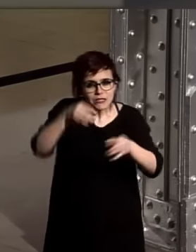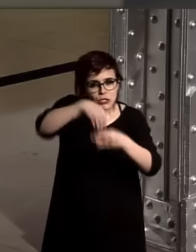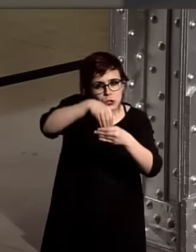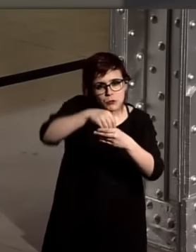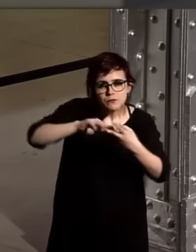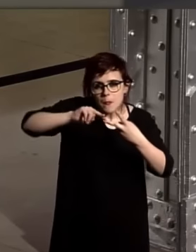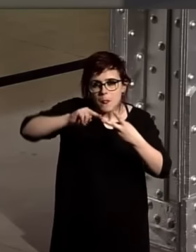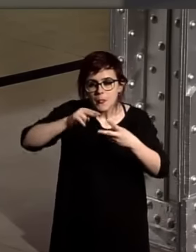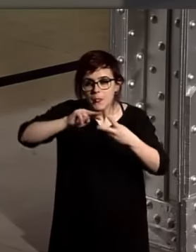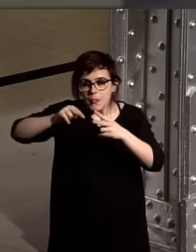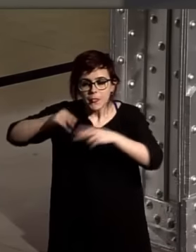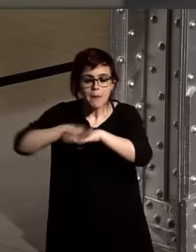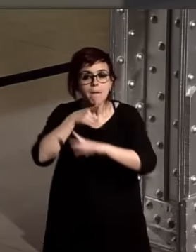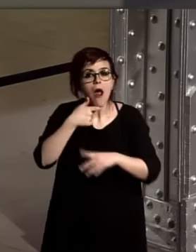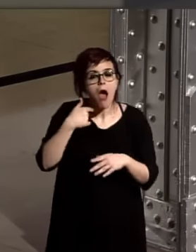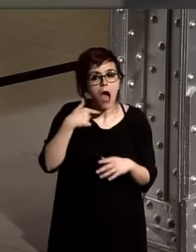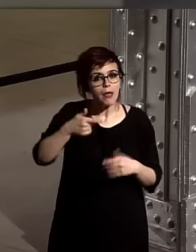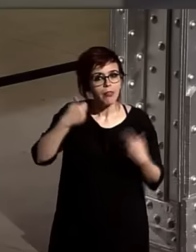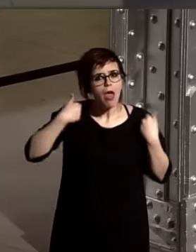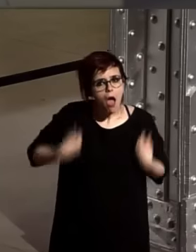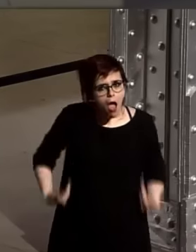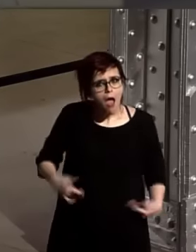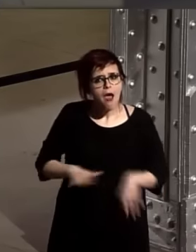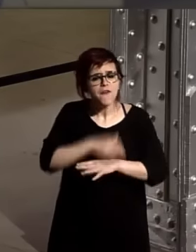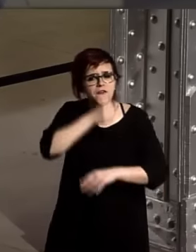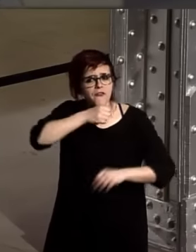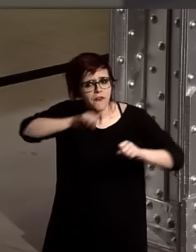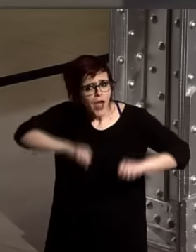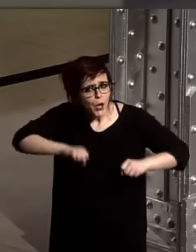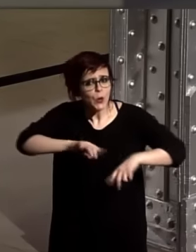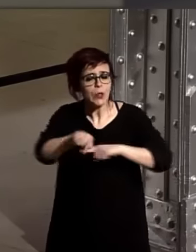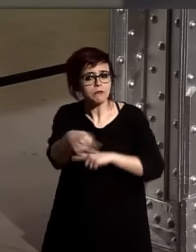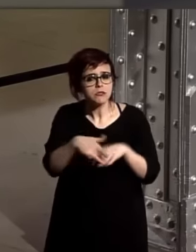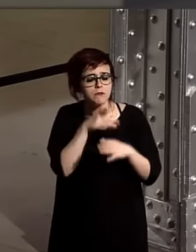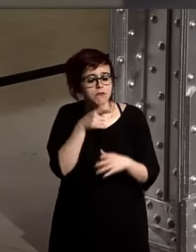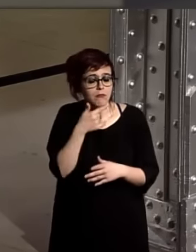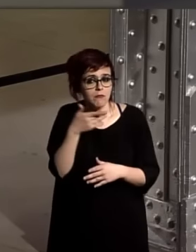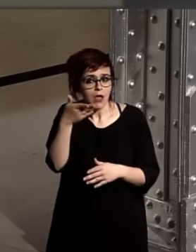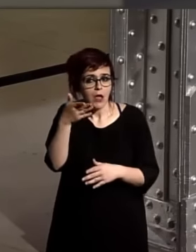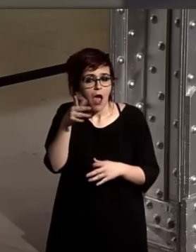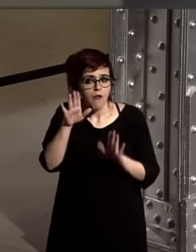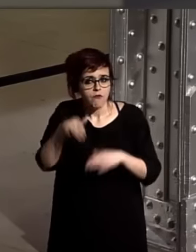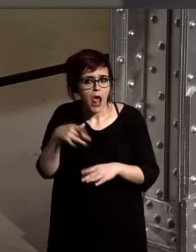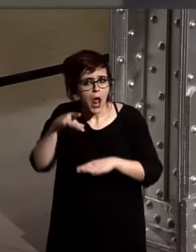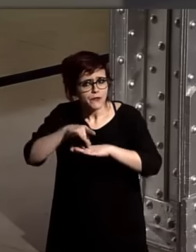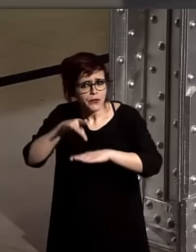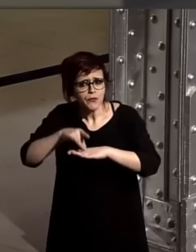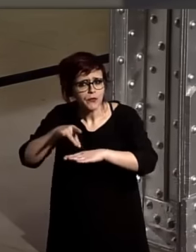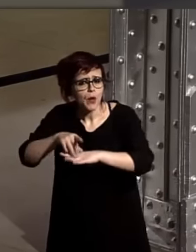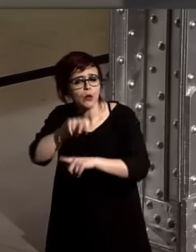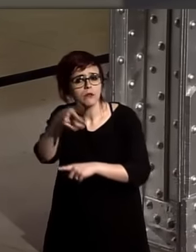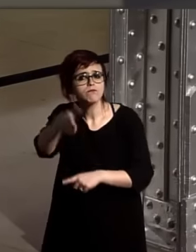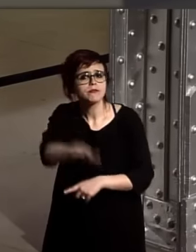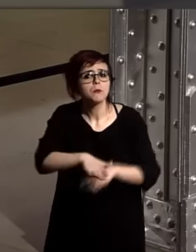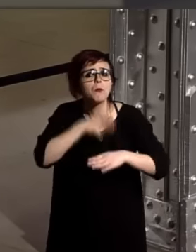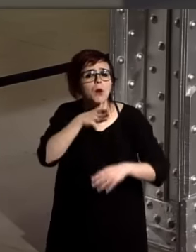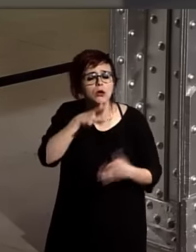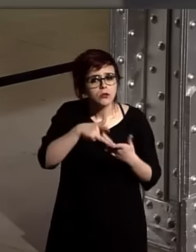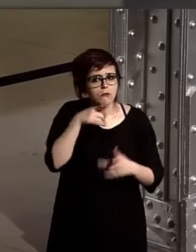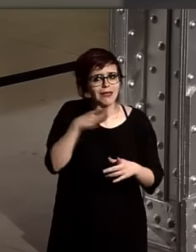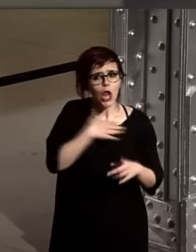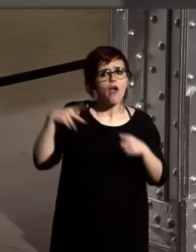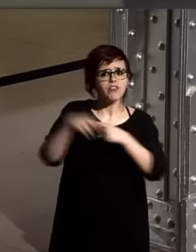responsables de que envejezcas enfermamos y en última instancia Pues nos nos tengamos que morir y mi trabajo va enfocado a